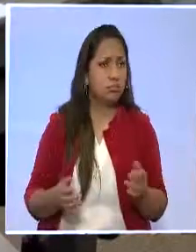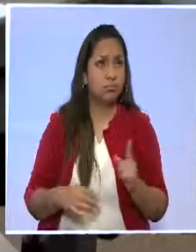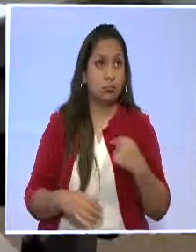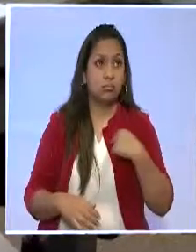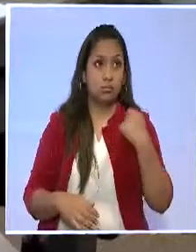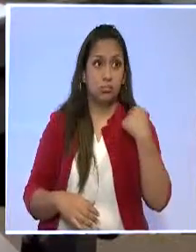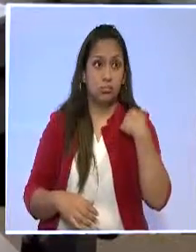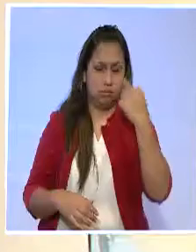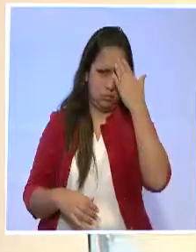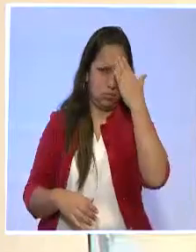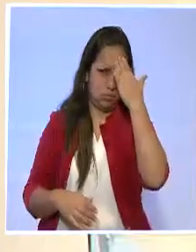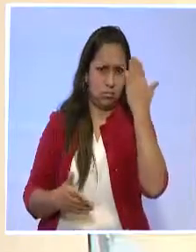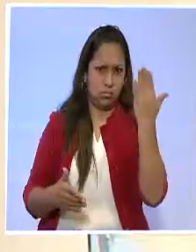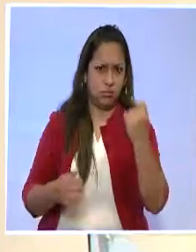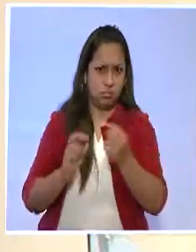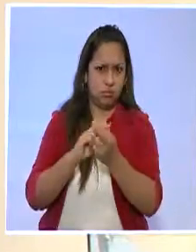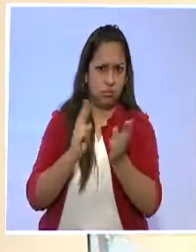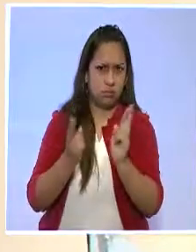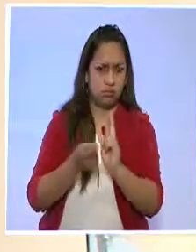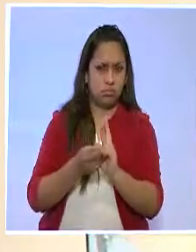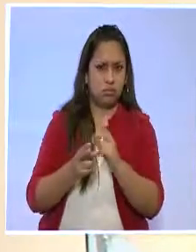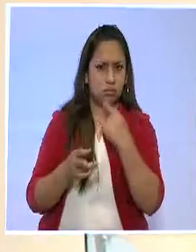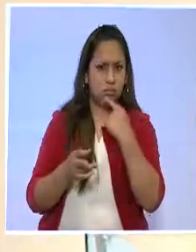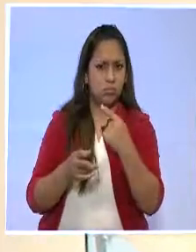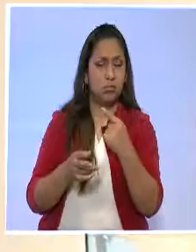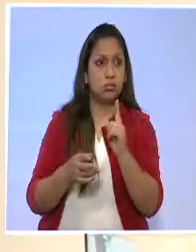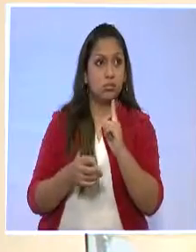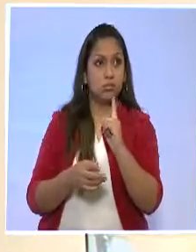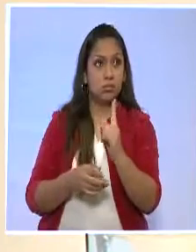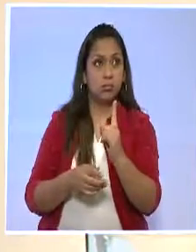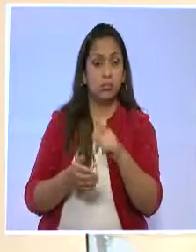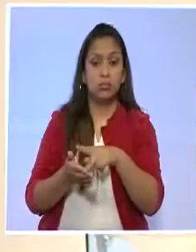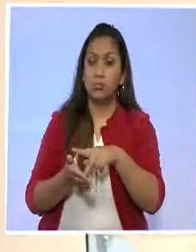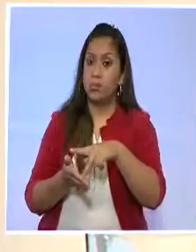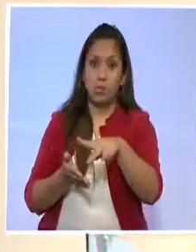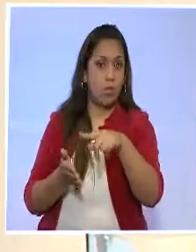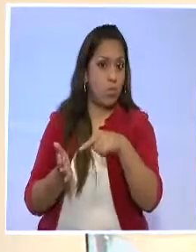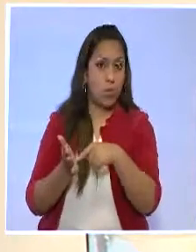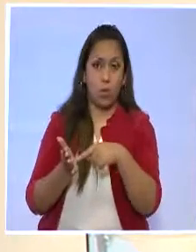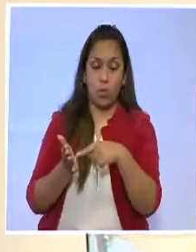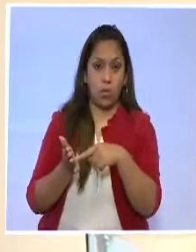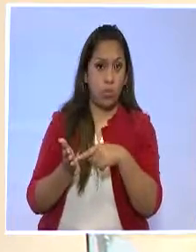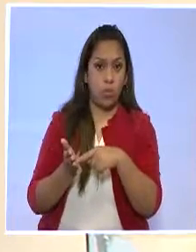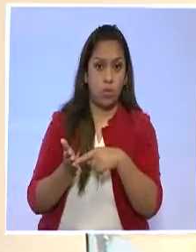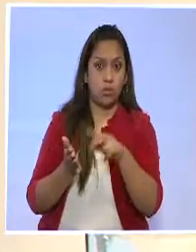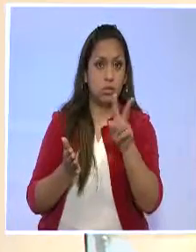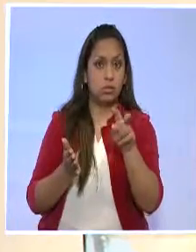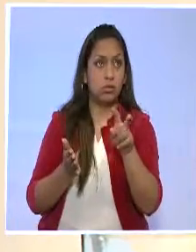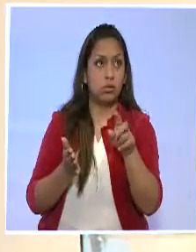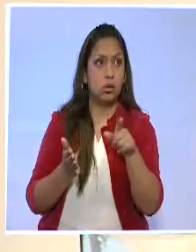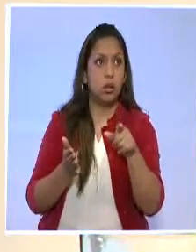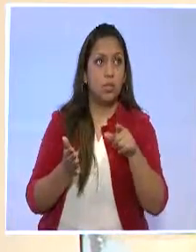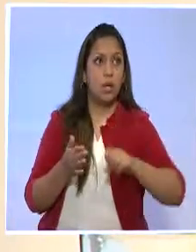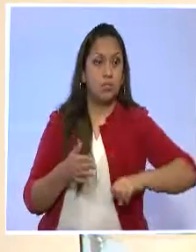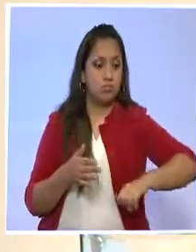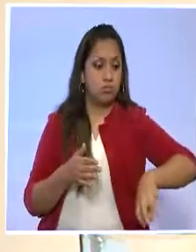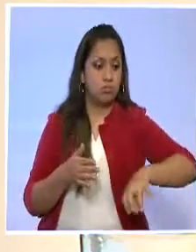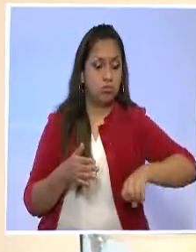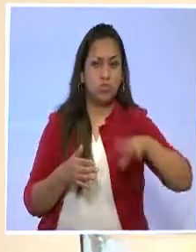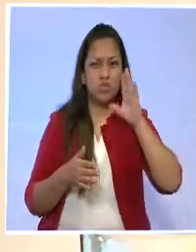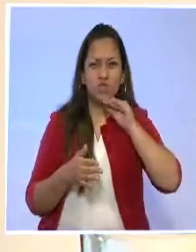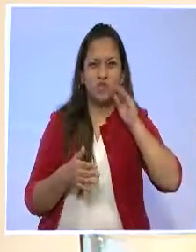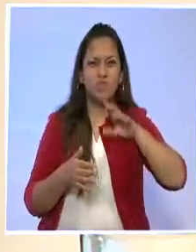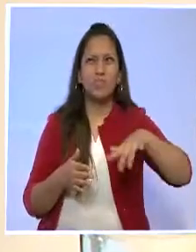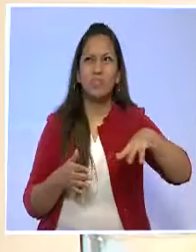que había con esta reforma es decir había una excepción de pago de impuesto a la contaminación de vehículos